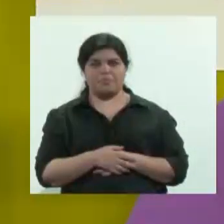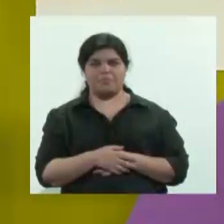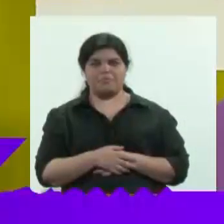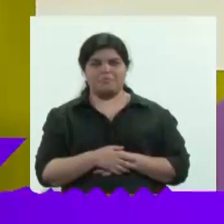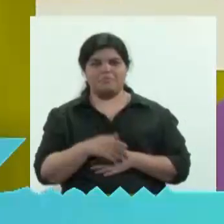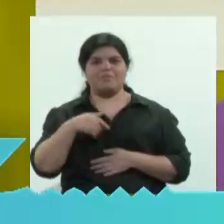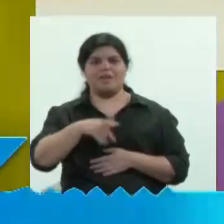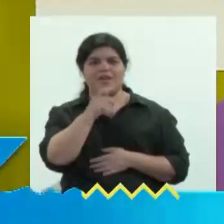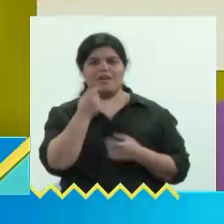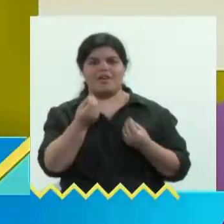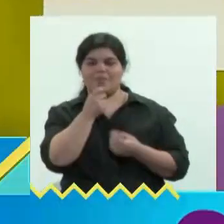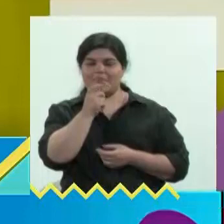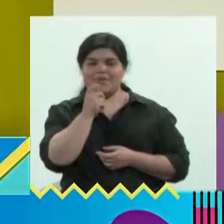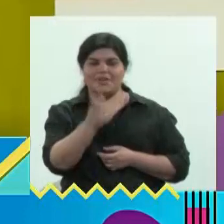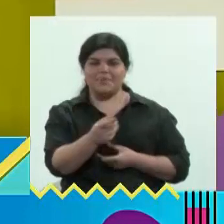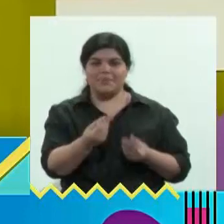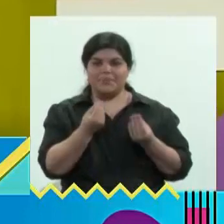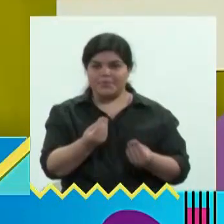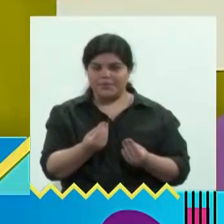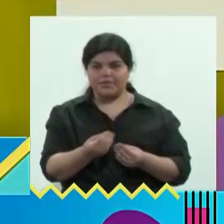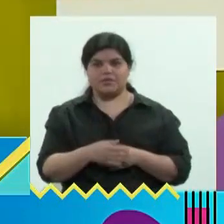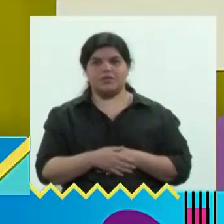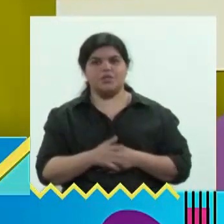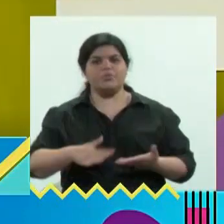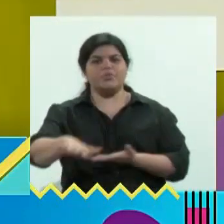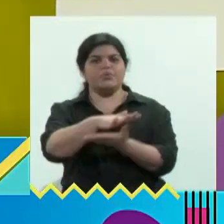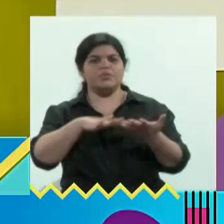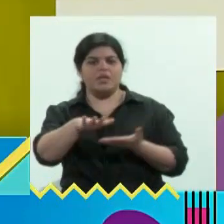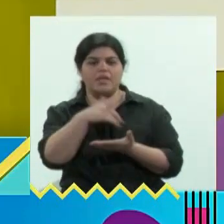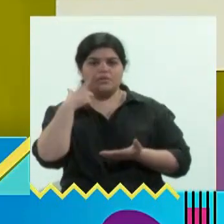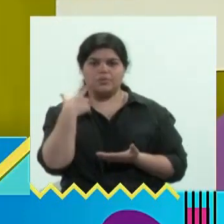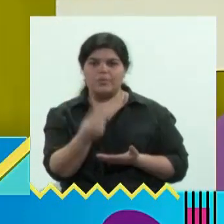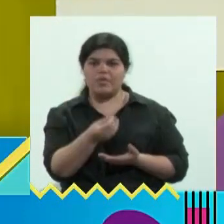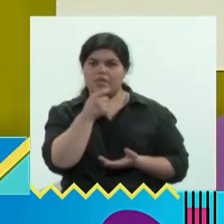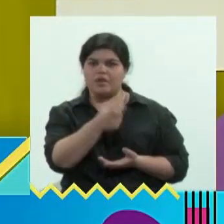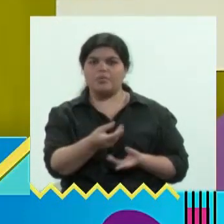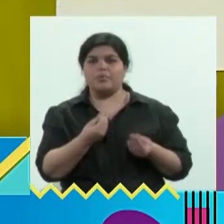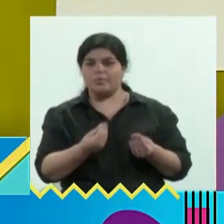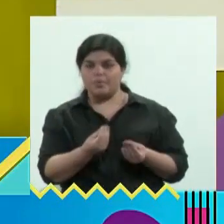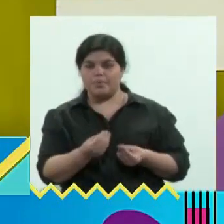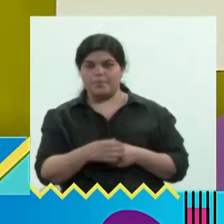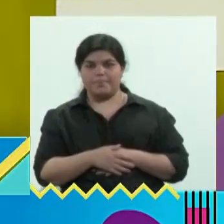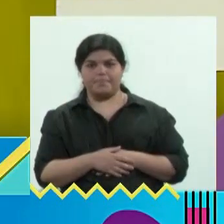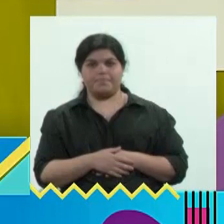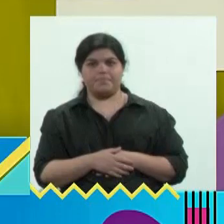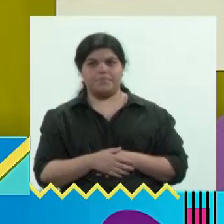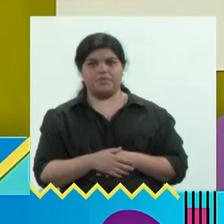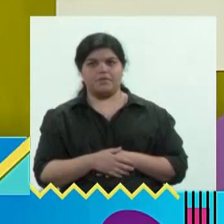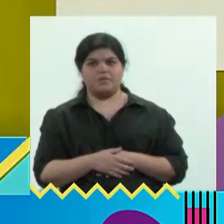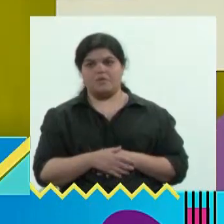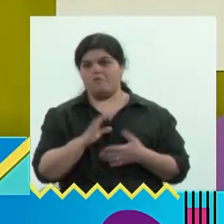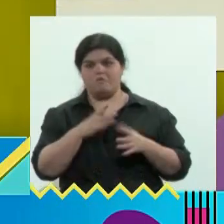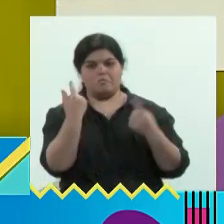Bien, ¿cómo respondemos a las necesidades de la sociedad, ¿sí? De los ciudadanos desde distintos aspectos, ¿sí? Desde